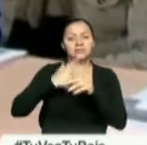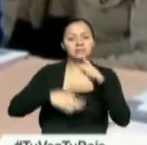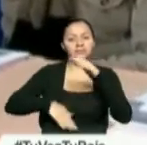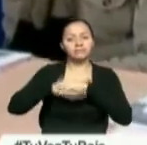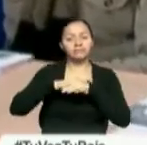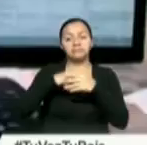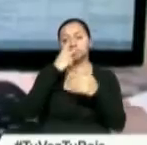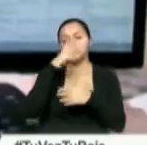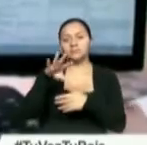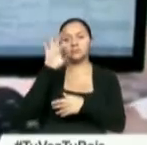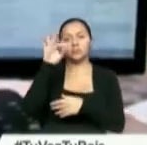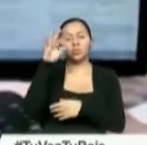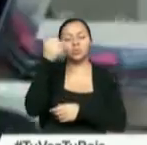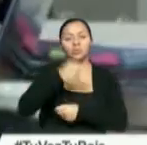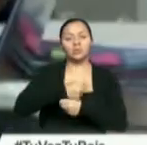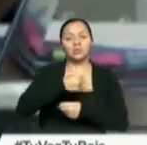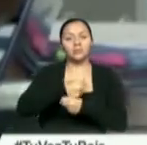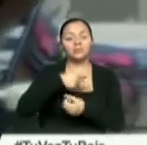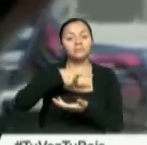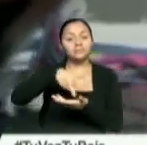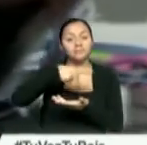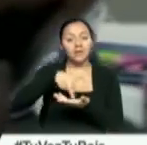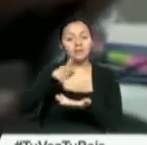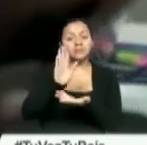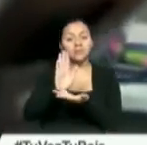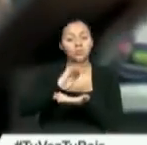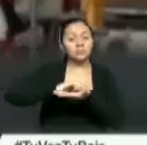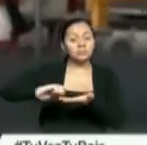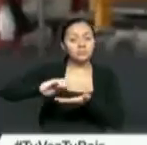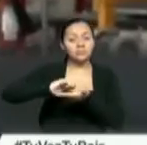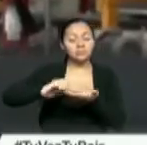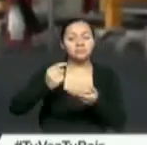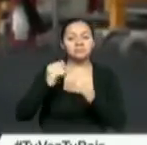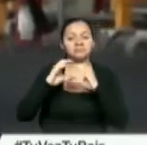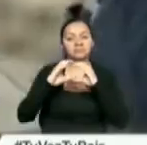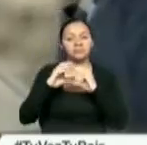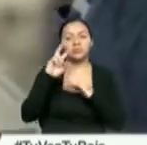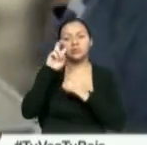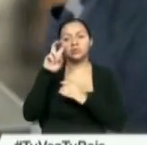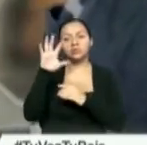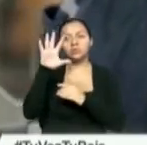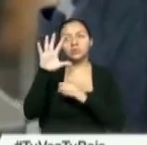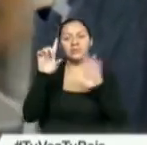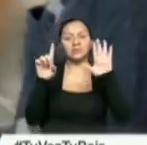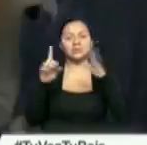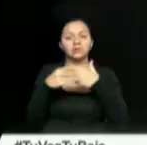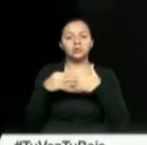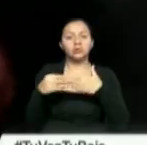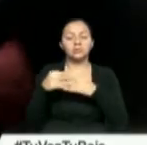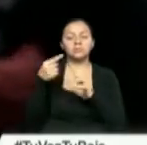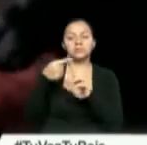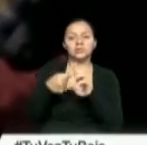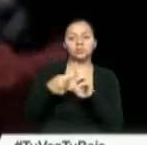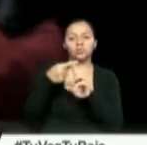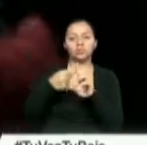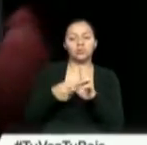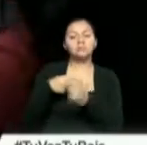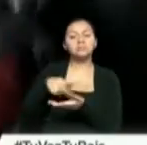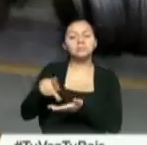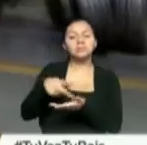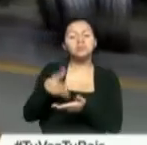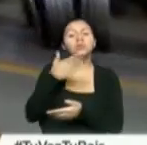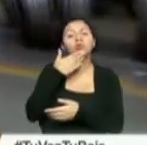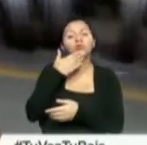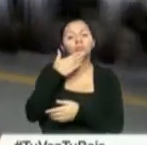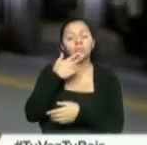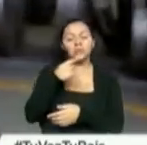se encuentra otro empleo el pago desde seguro se compone de un monto fijo de 256 dólares mensuales el pago se realizará a